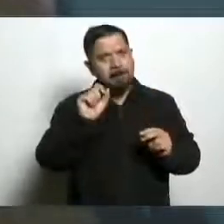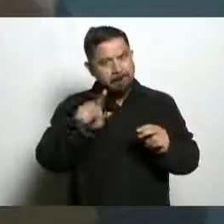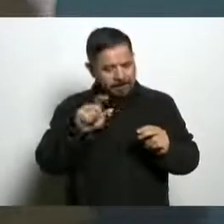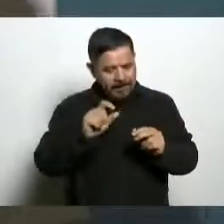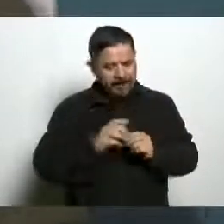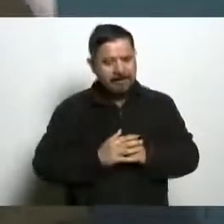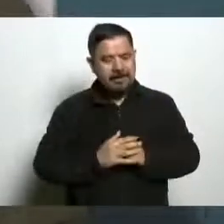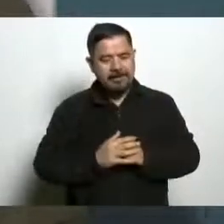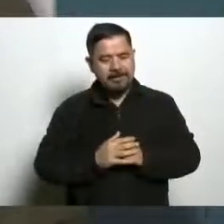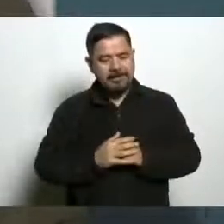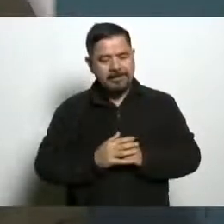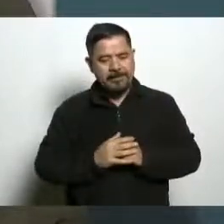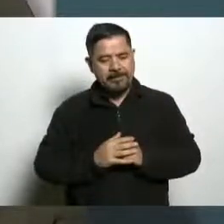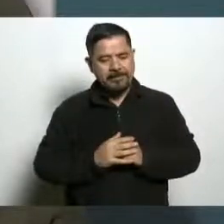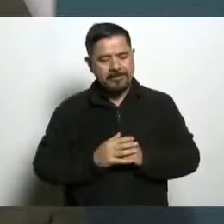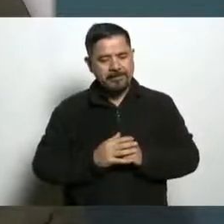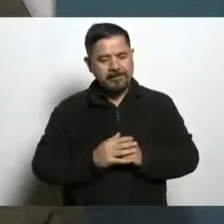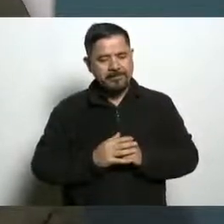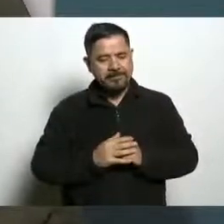nos